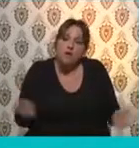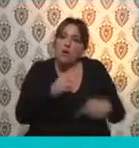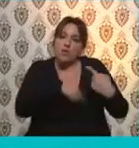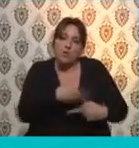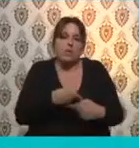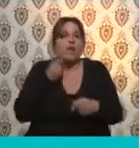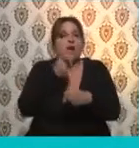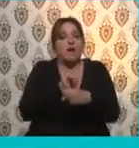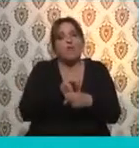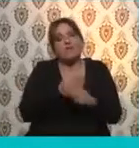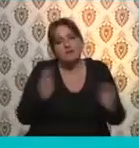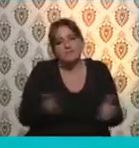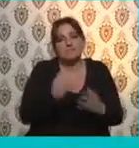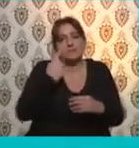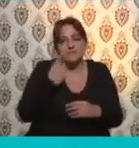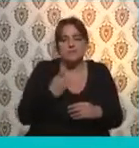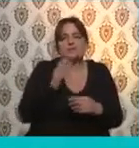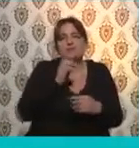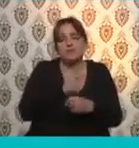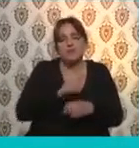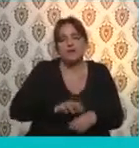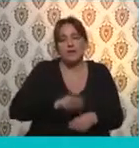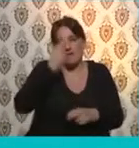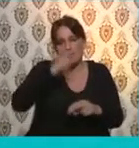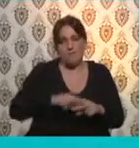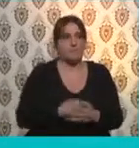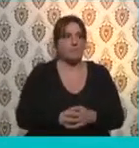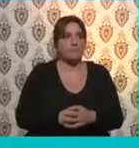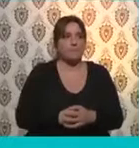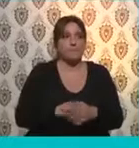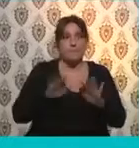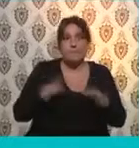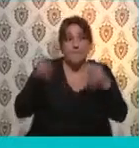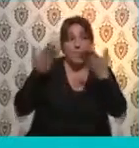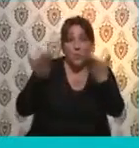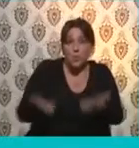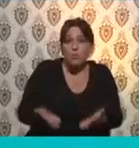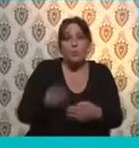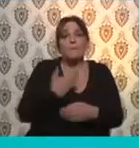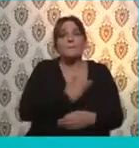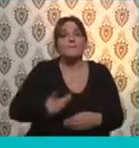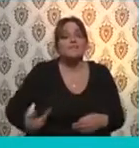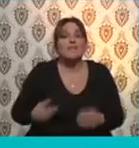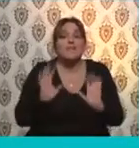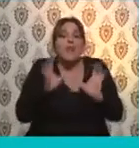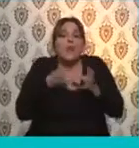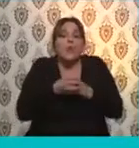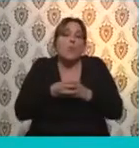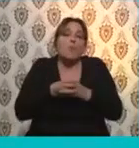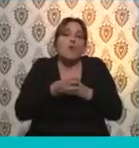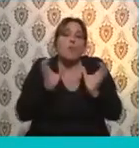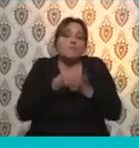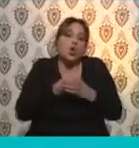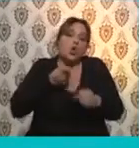esta enfermedad. Álvaro Luongo, por eso lo señala, está Álvaro Luongo, presidente de la Comisión Honoraria de Lucha contra el Cáncer. Bueno, Álvaro, ¿cuánto